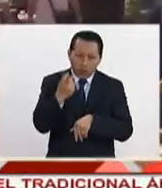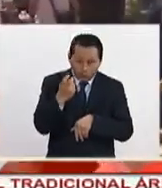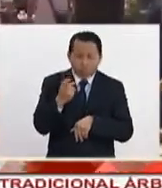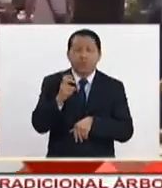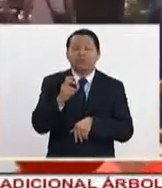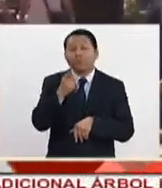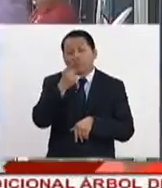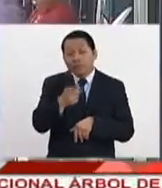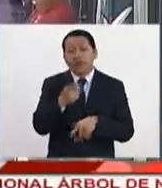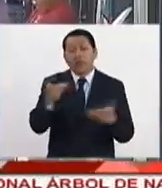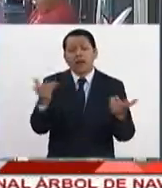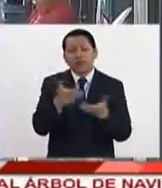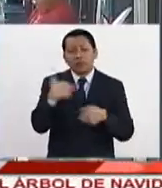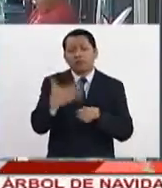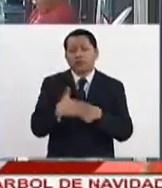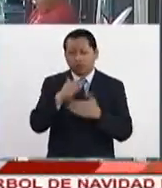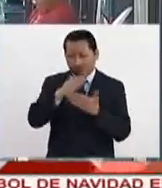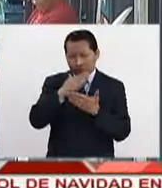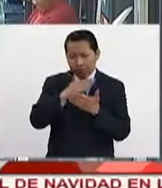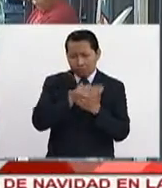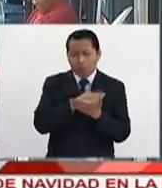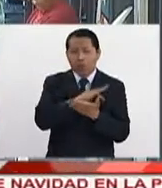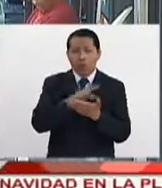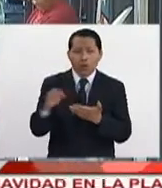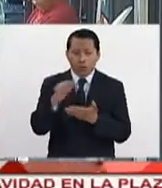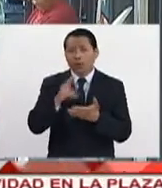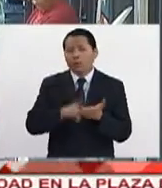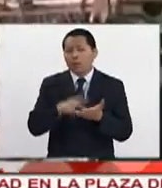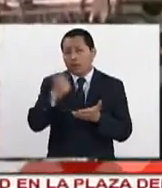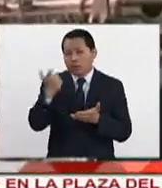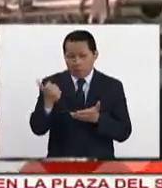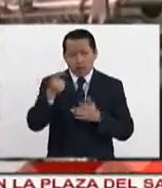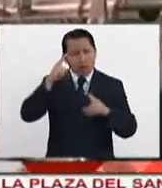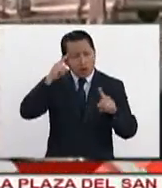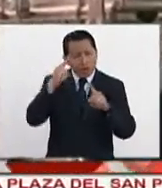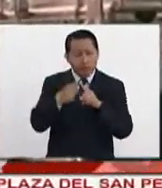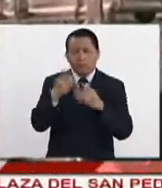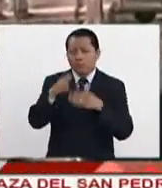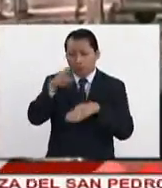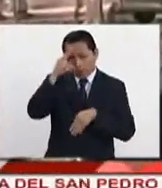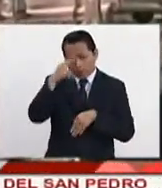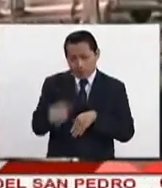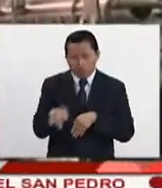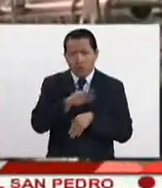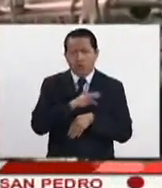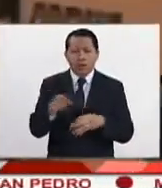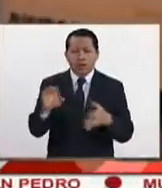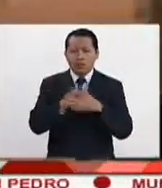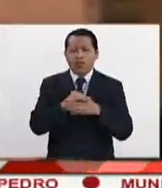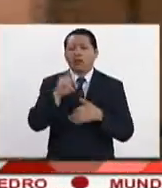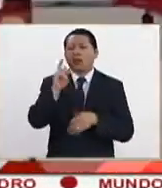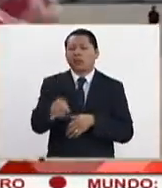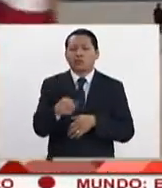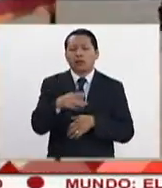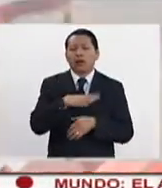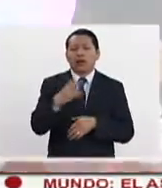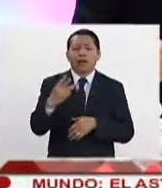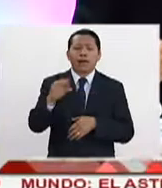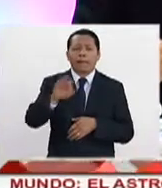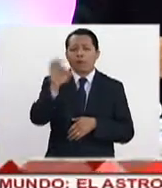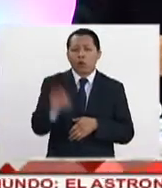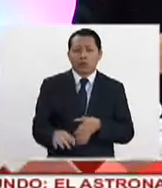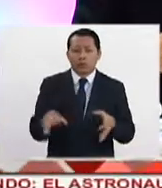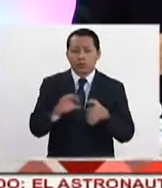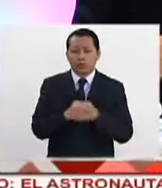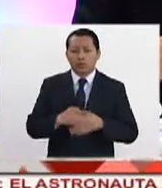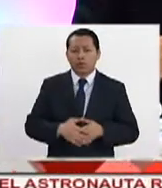que se realizarán las acciones necesarias para que el índice de precios converja al objetivo del Banco de México, el cual es del 3%.